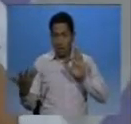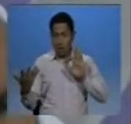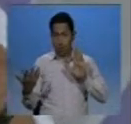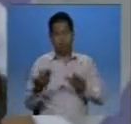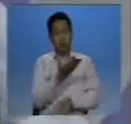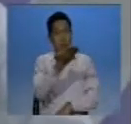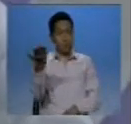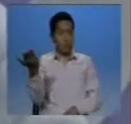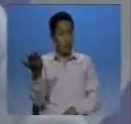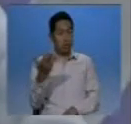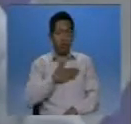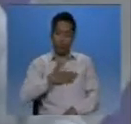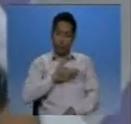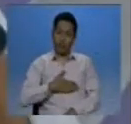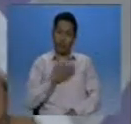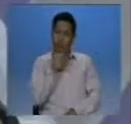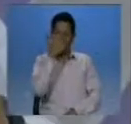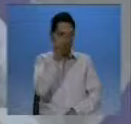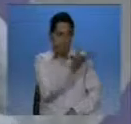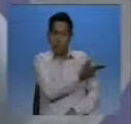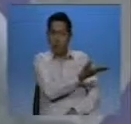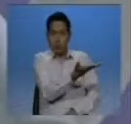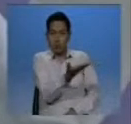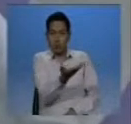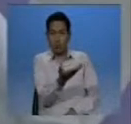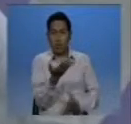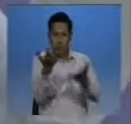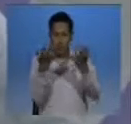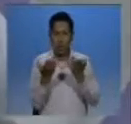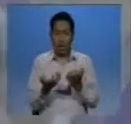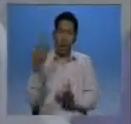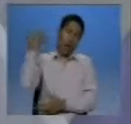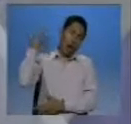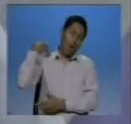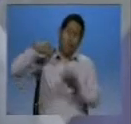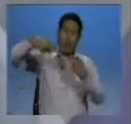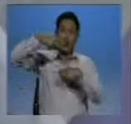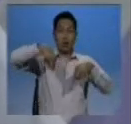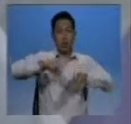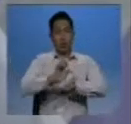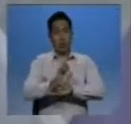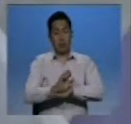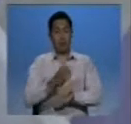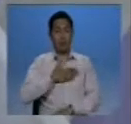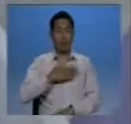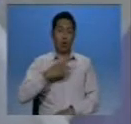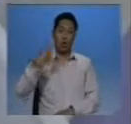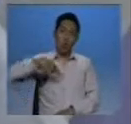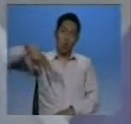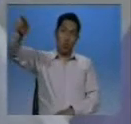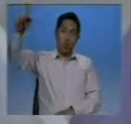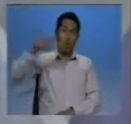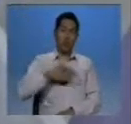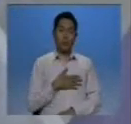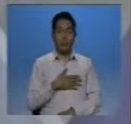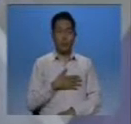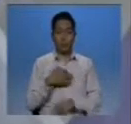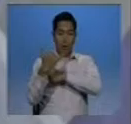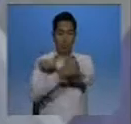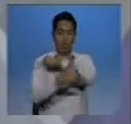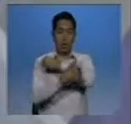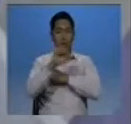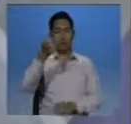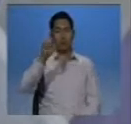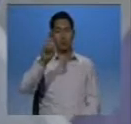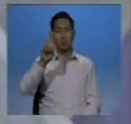ciudadanos, son ustedes los que tienen que indignarse ante esta gente que nos quiere volver al pasado. Vuelo rumbo a Surinam, porque